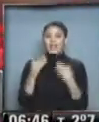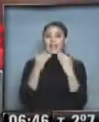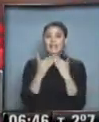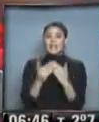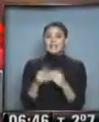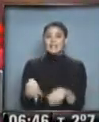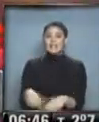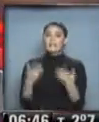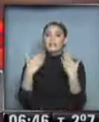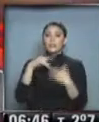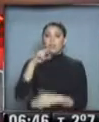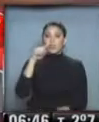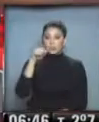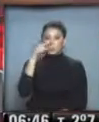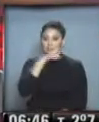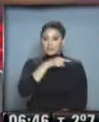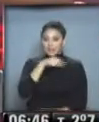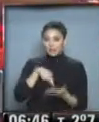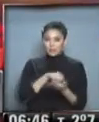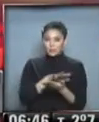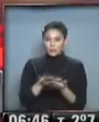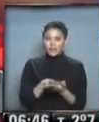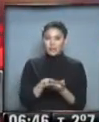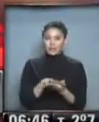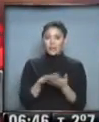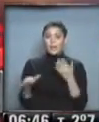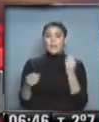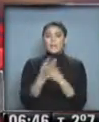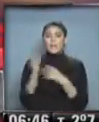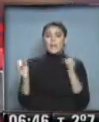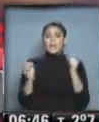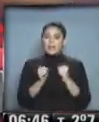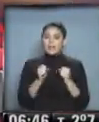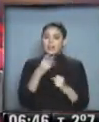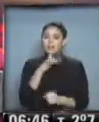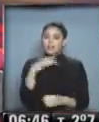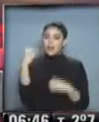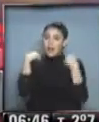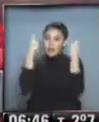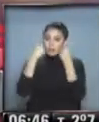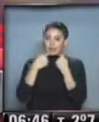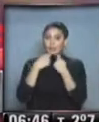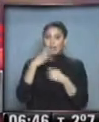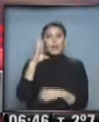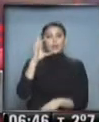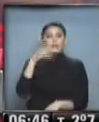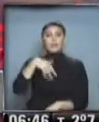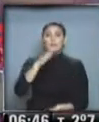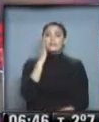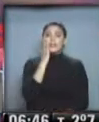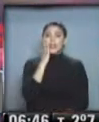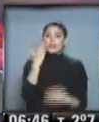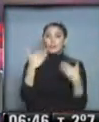Gracias. 2 grados 7 décimos la temperatura en la ciudad de Buenos Aires, una fría mañana, abríguese, pero tenga en cuenta que en horas de la tarde la